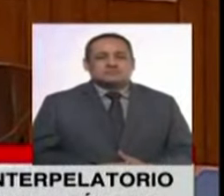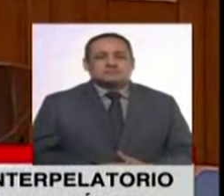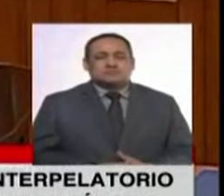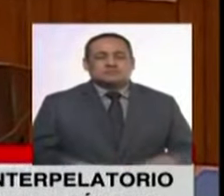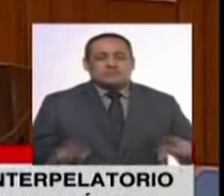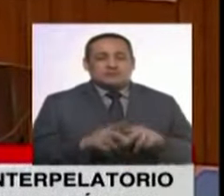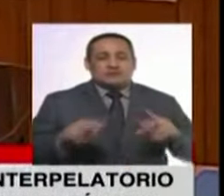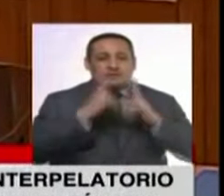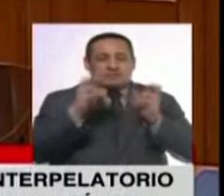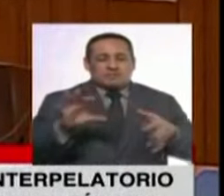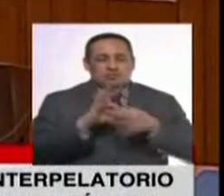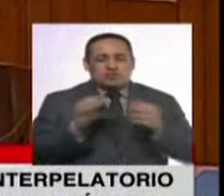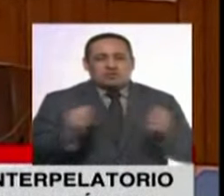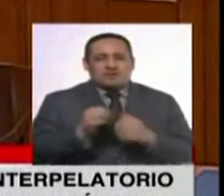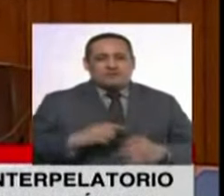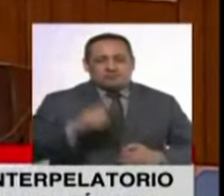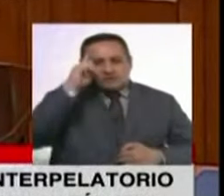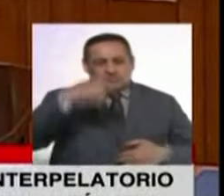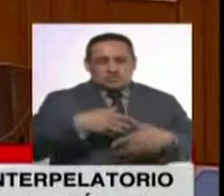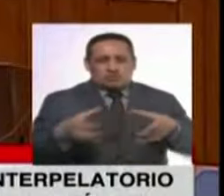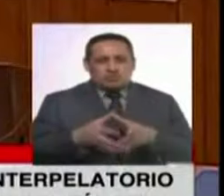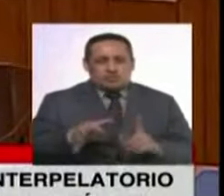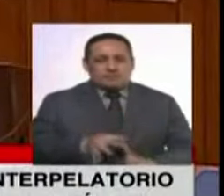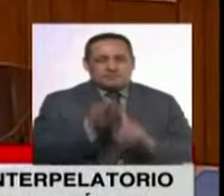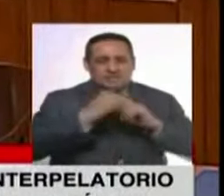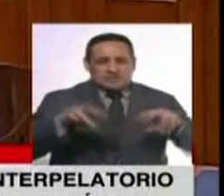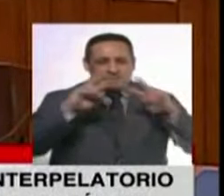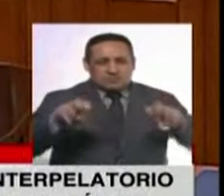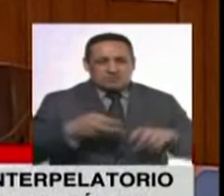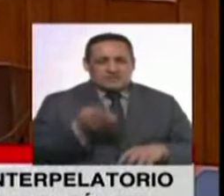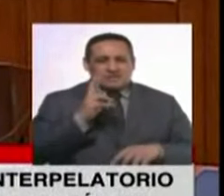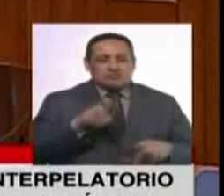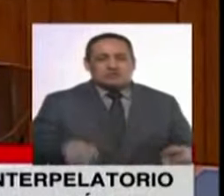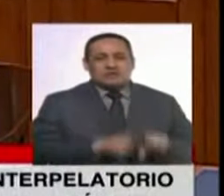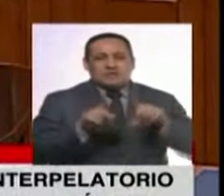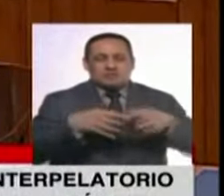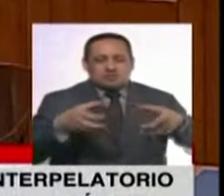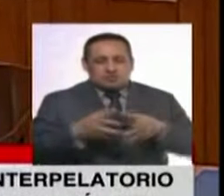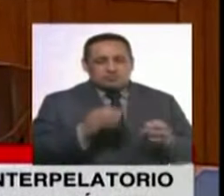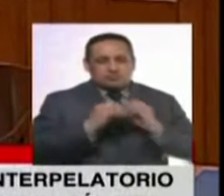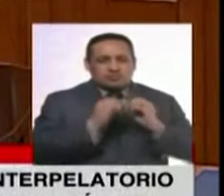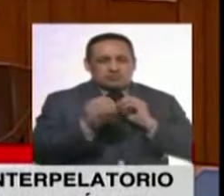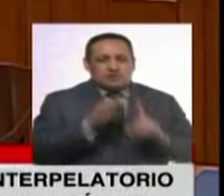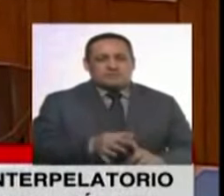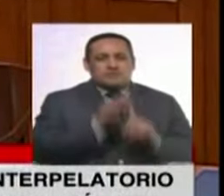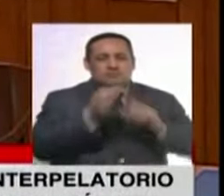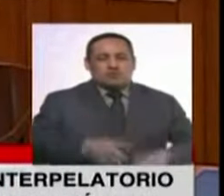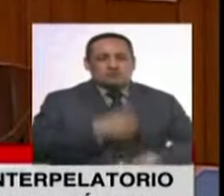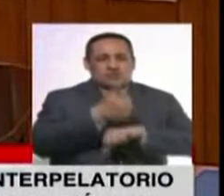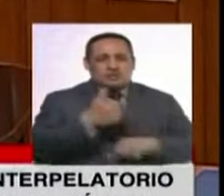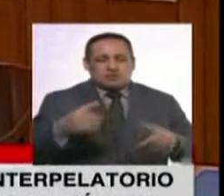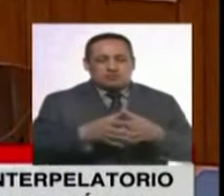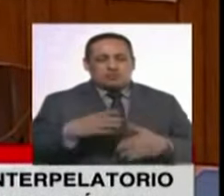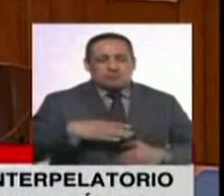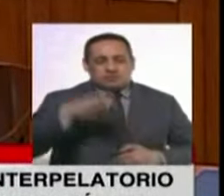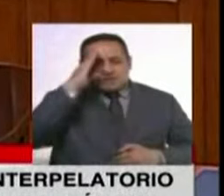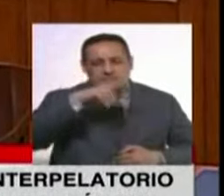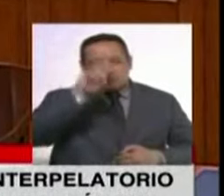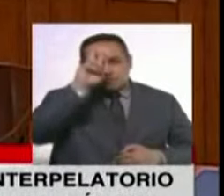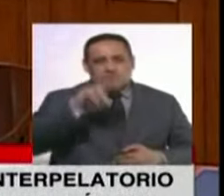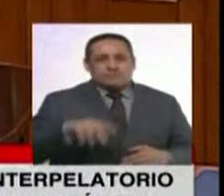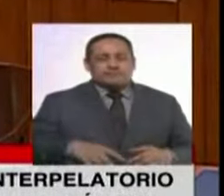los aspectos vinculados con la creación de brigadas especiales de investigación contra el crimen el establecimiento el principio de autoridad de la Policía Nacional